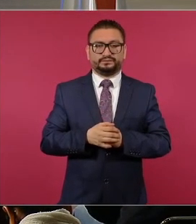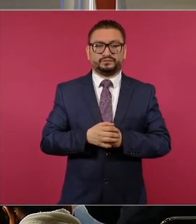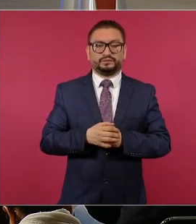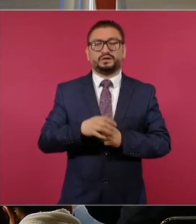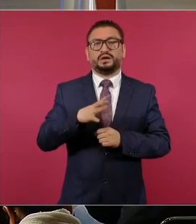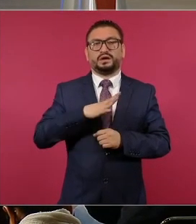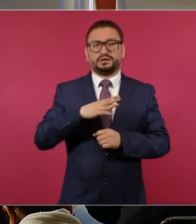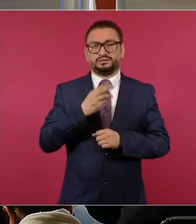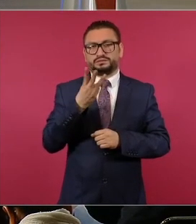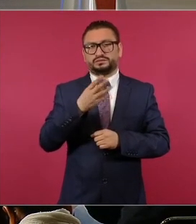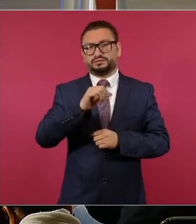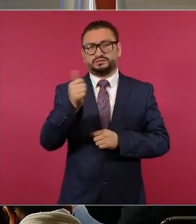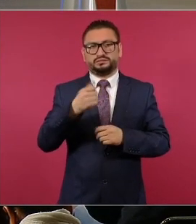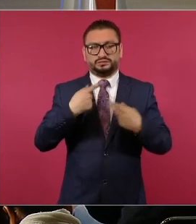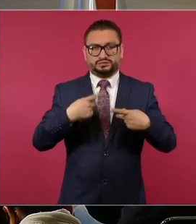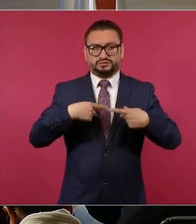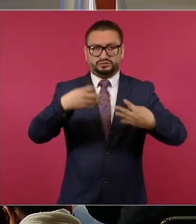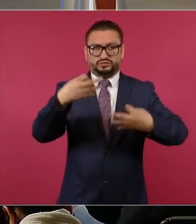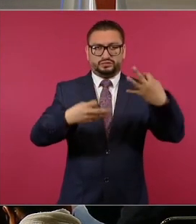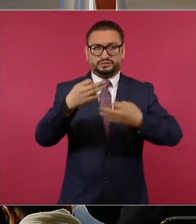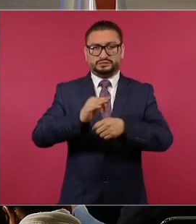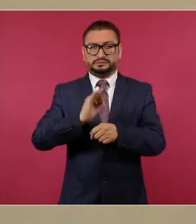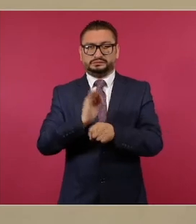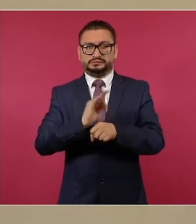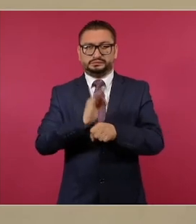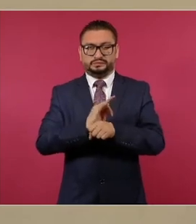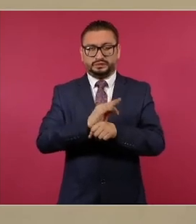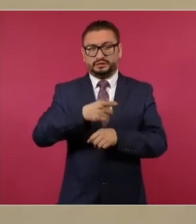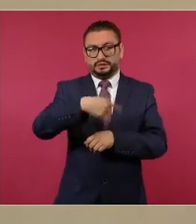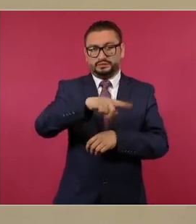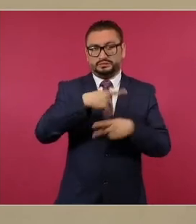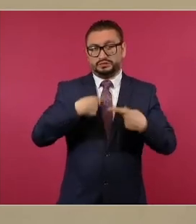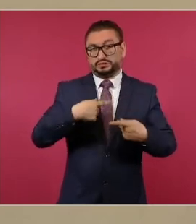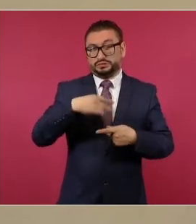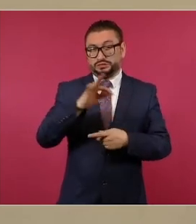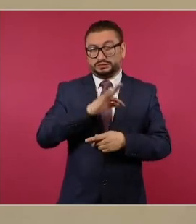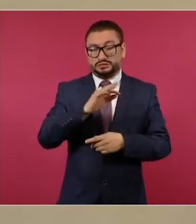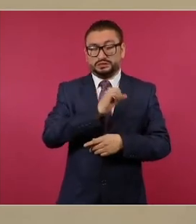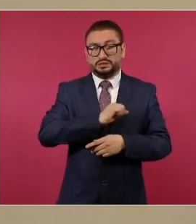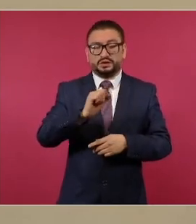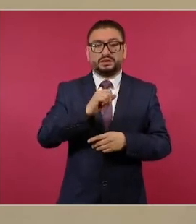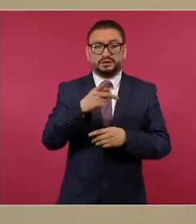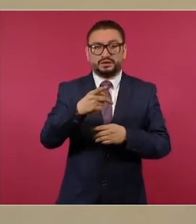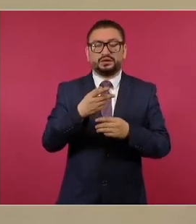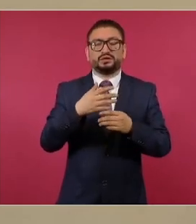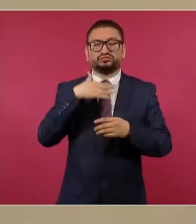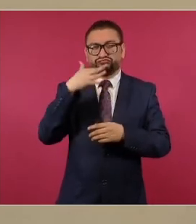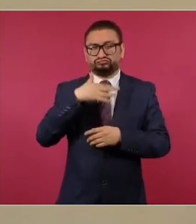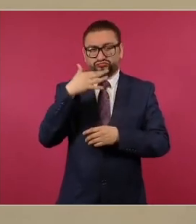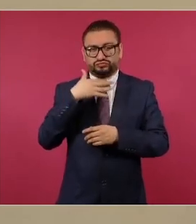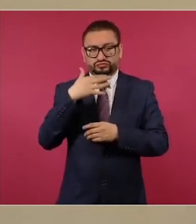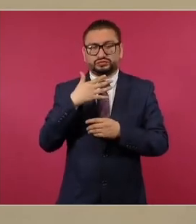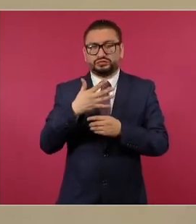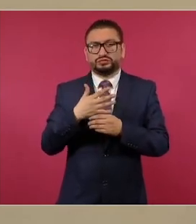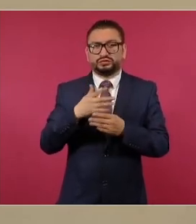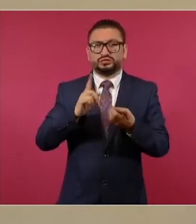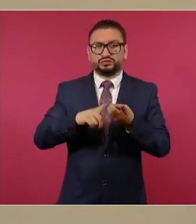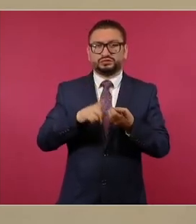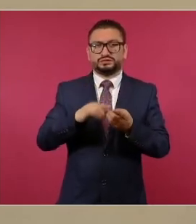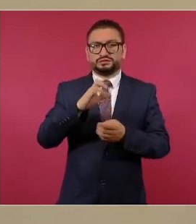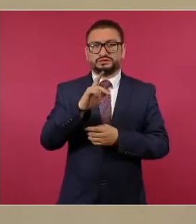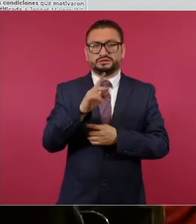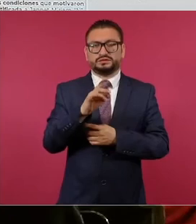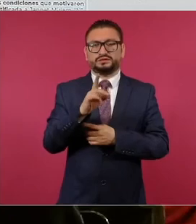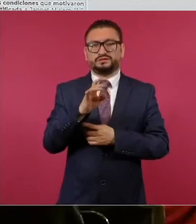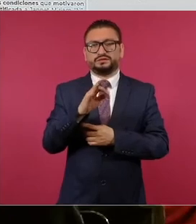Tenemos 3 casos de jueces que favorecen a presuntos delincuentes. Aquí es una red de corrupción en Ceferezos en